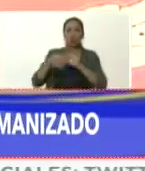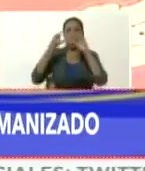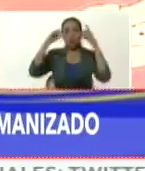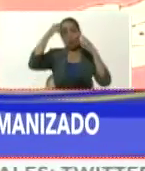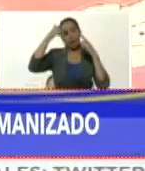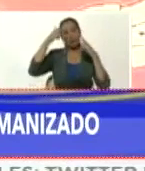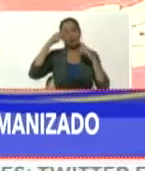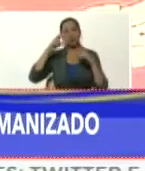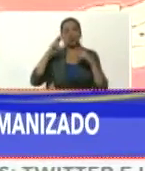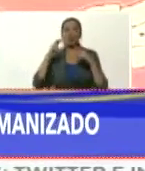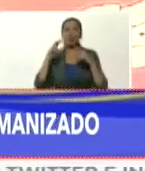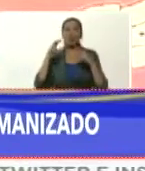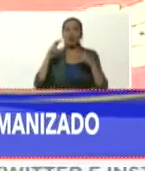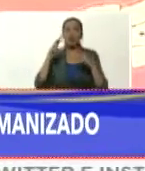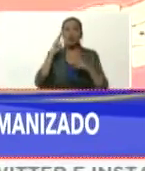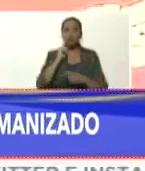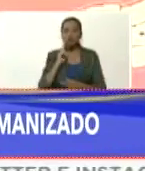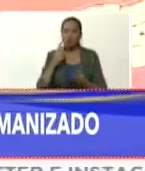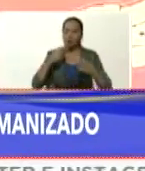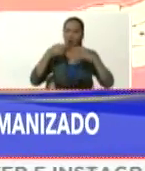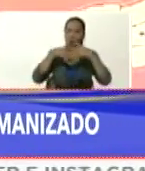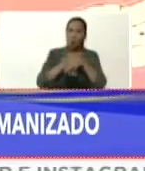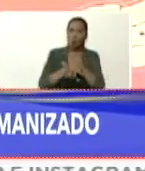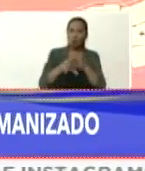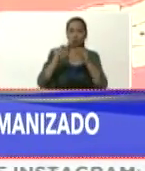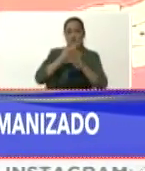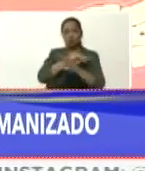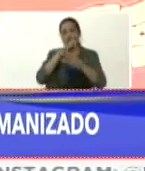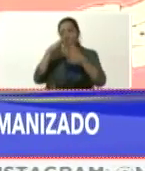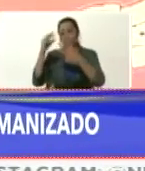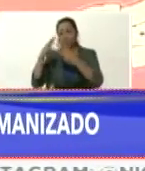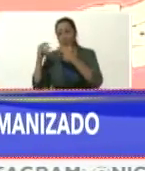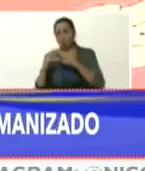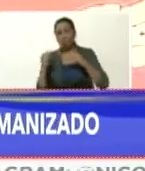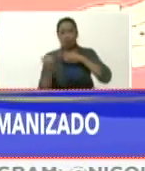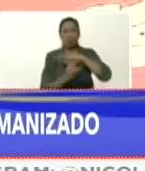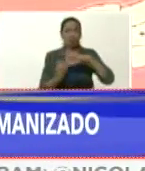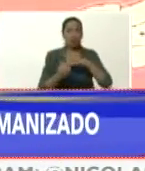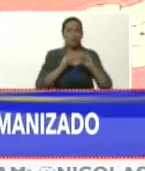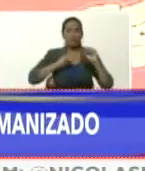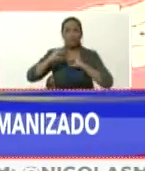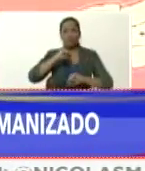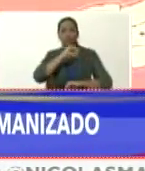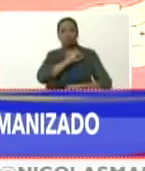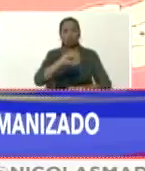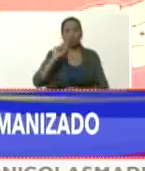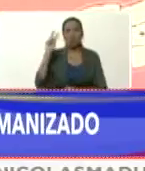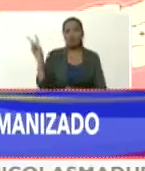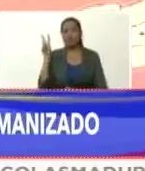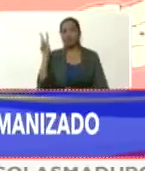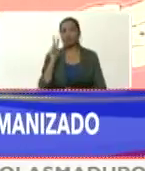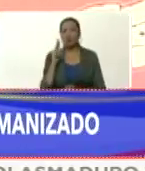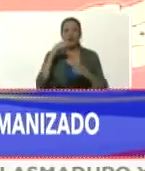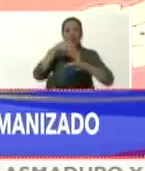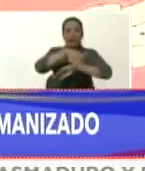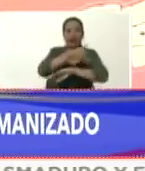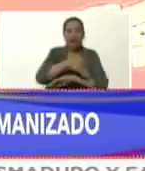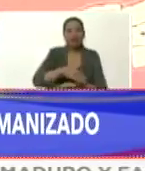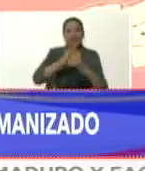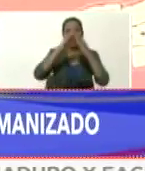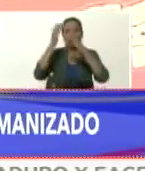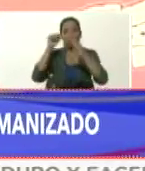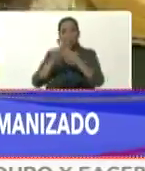UPDI, se articule. Todo el poder popular. El movimiento Somos Venezuela, calle por calle, casa por